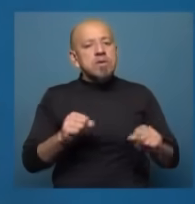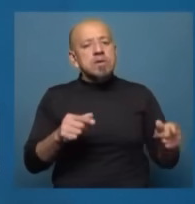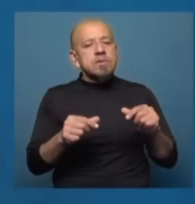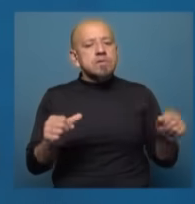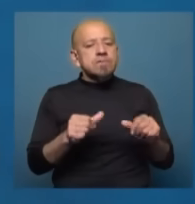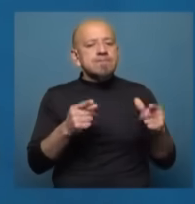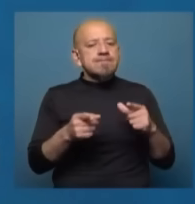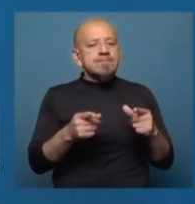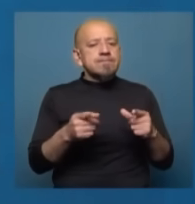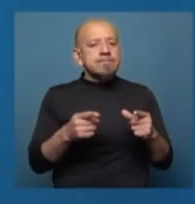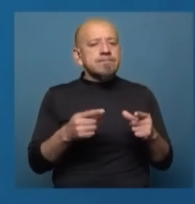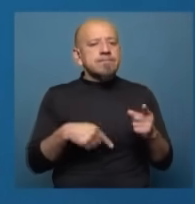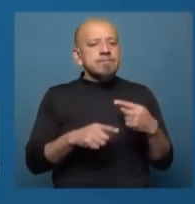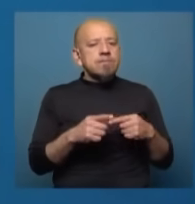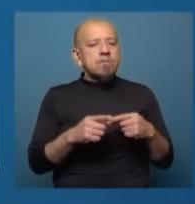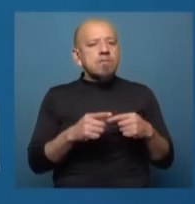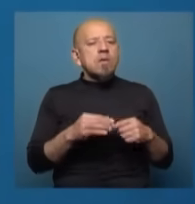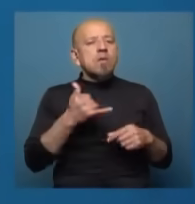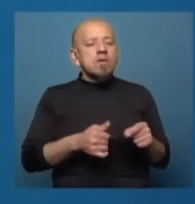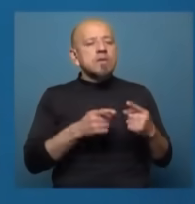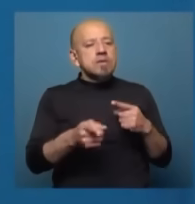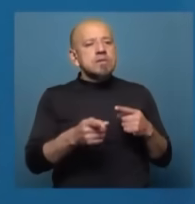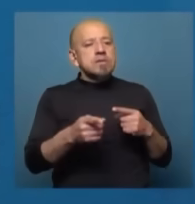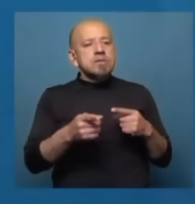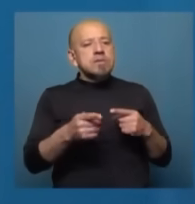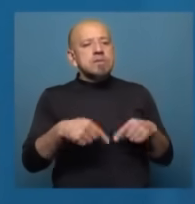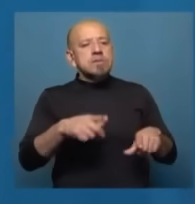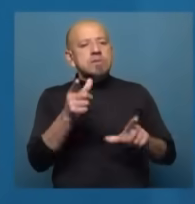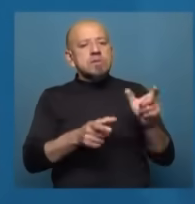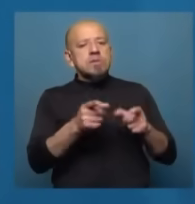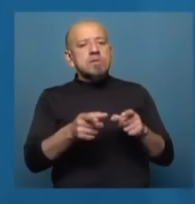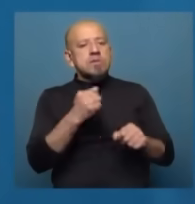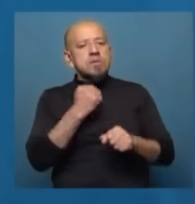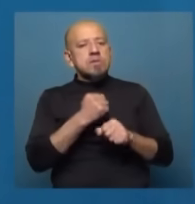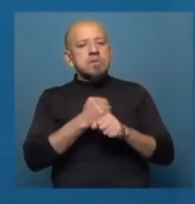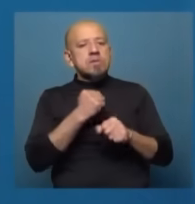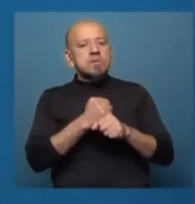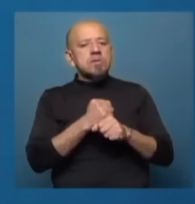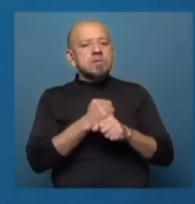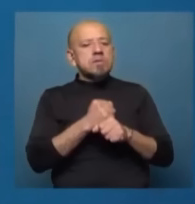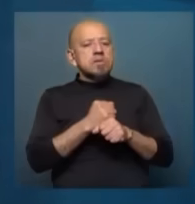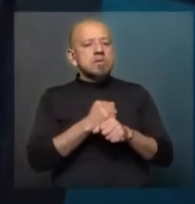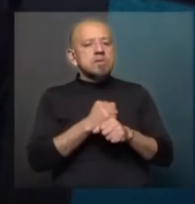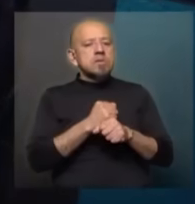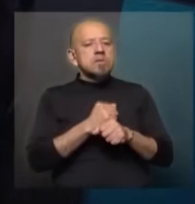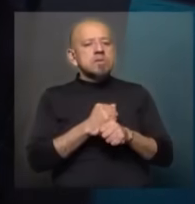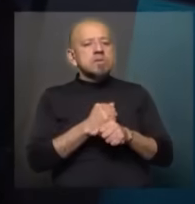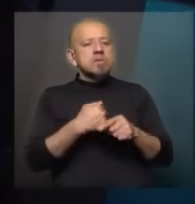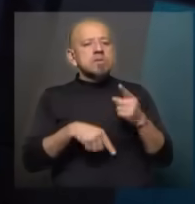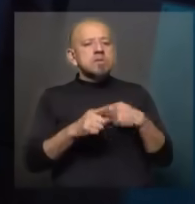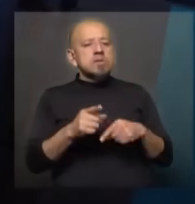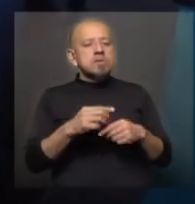que iba pasando contener a las víctimas trabajar en desgrabar en localizar eh